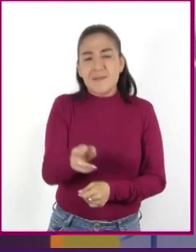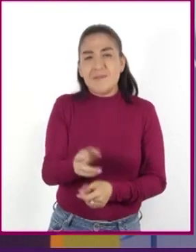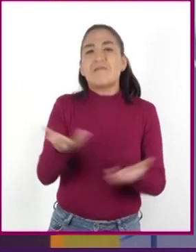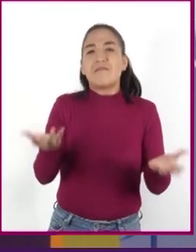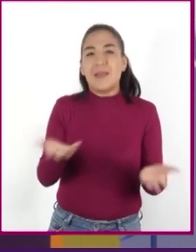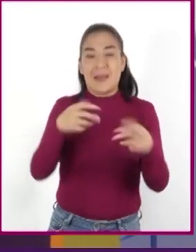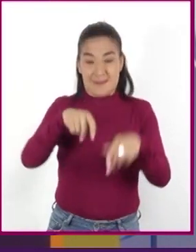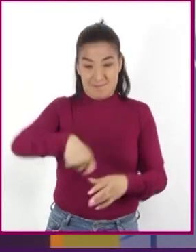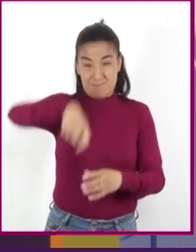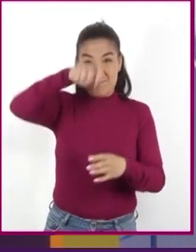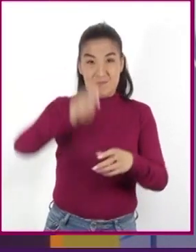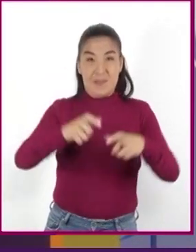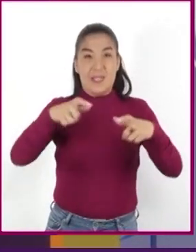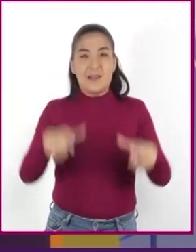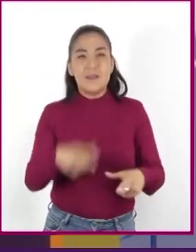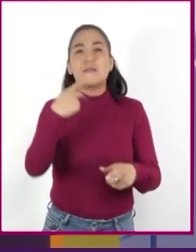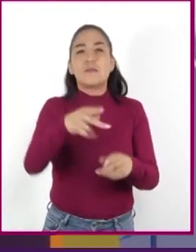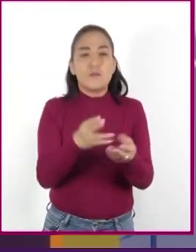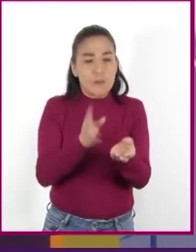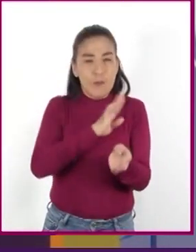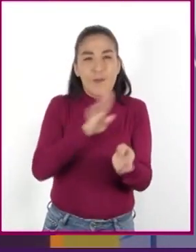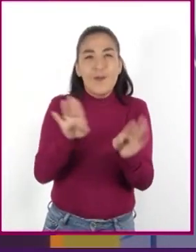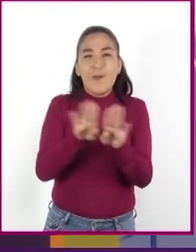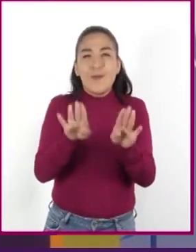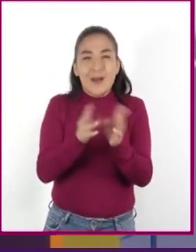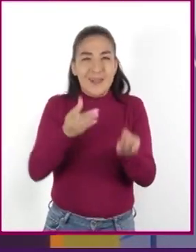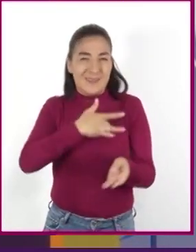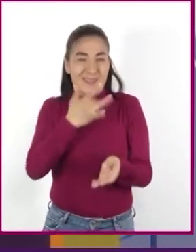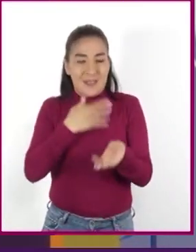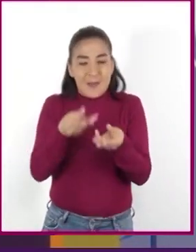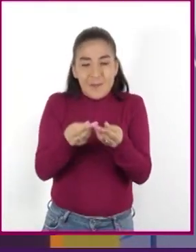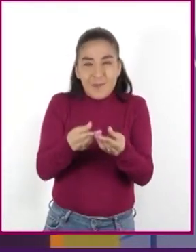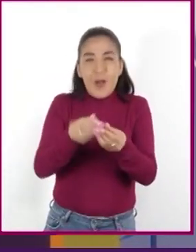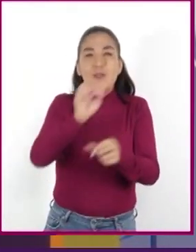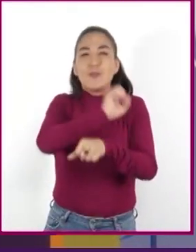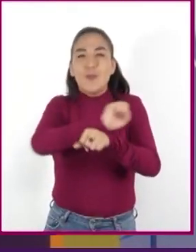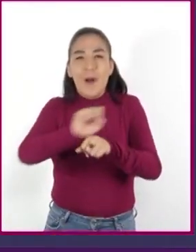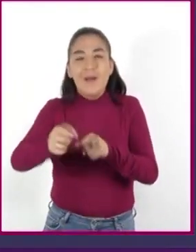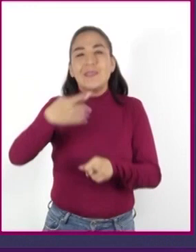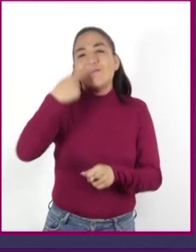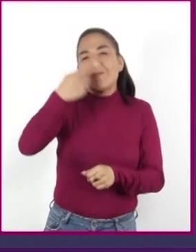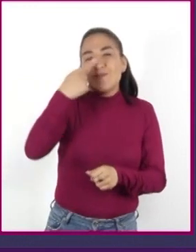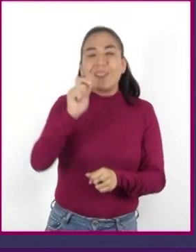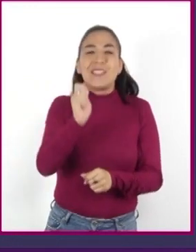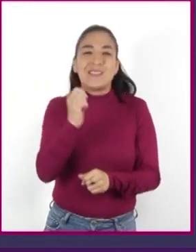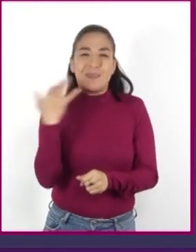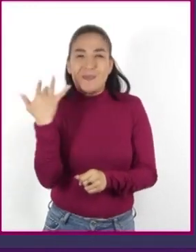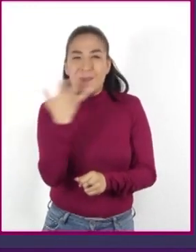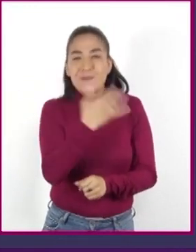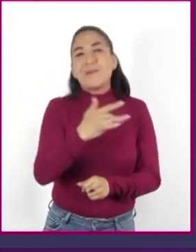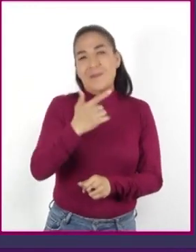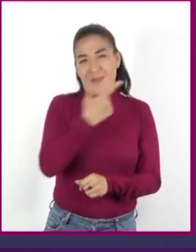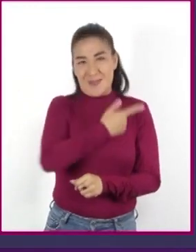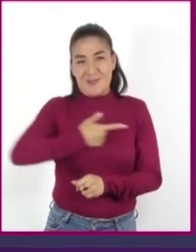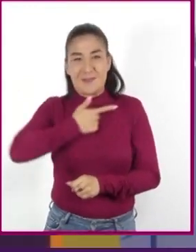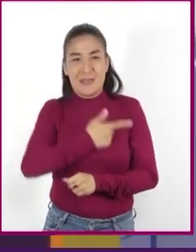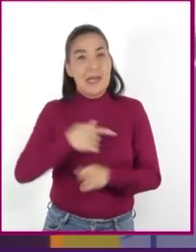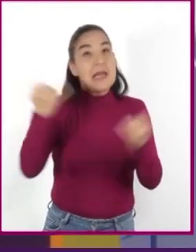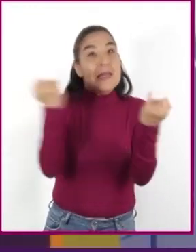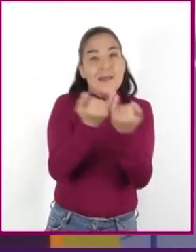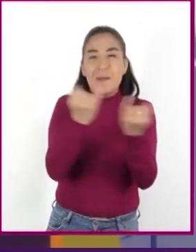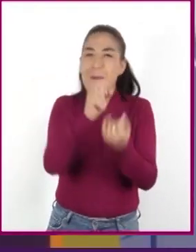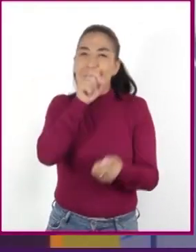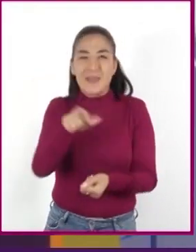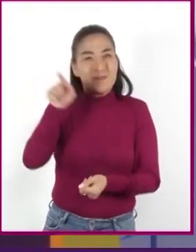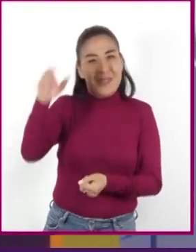que tienen una consistencia suave y un agradable olor y sabor. Los científicos hacen algo parecido con